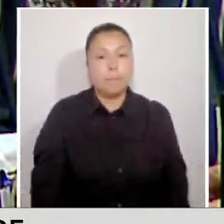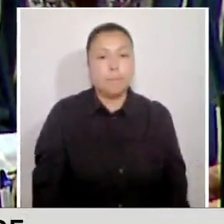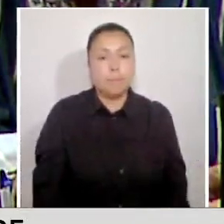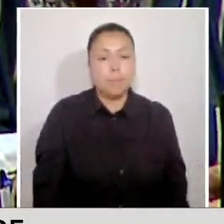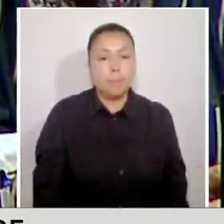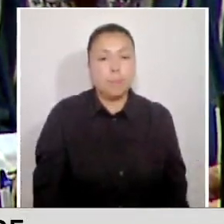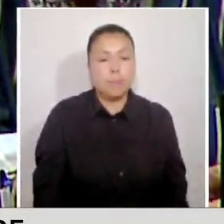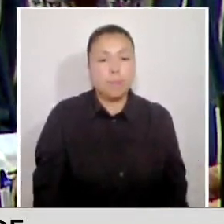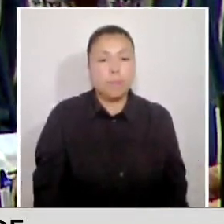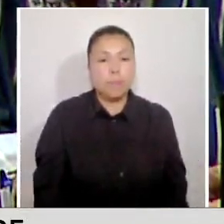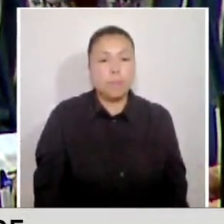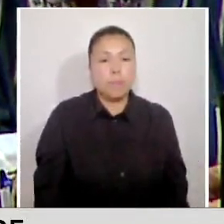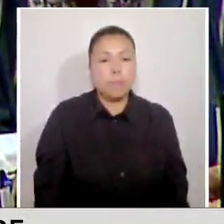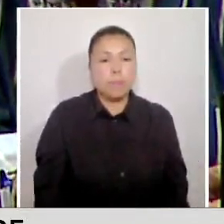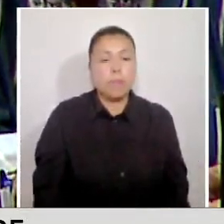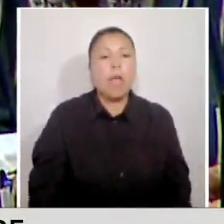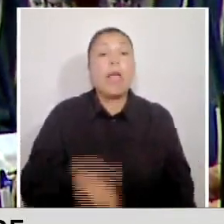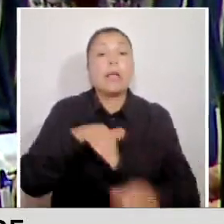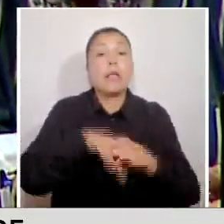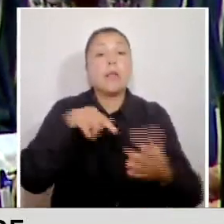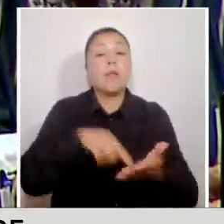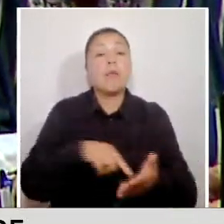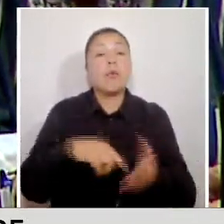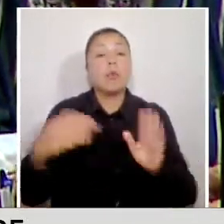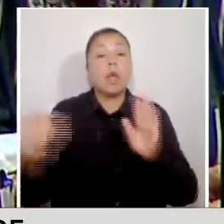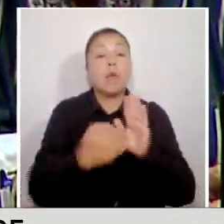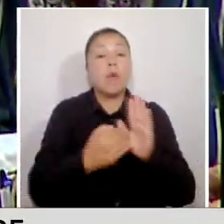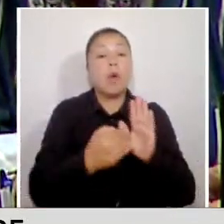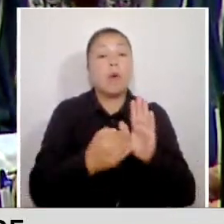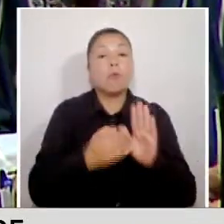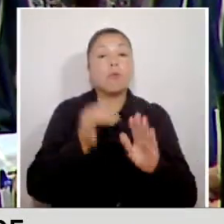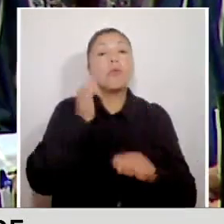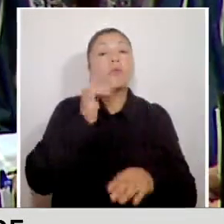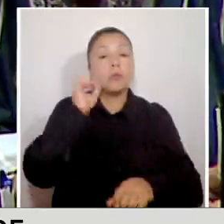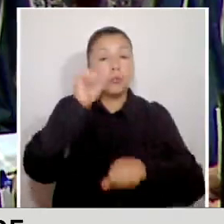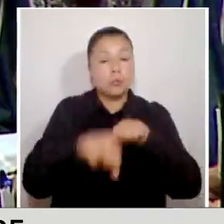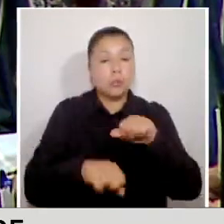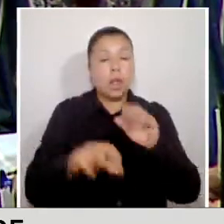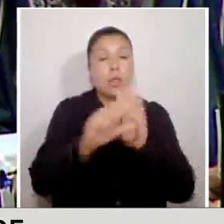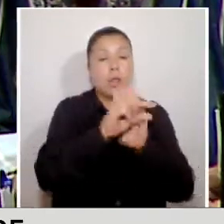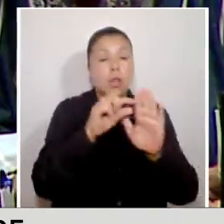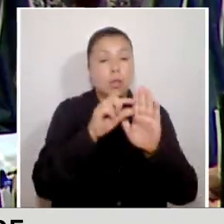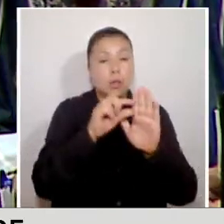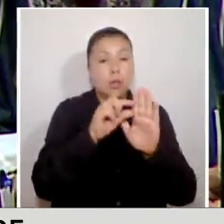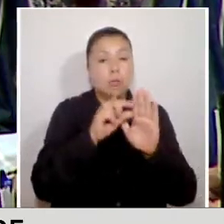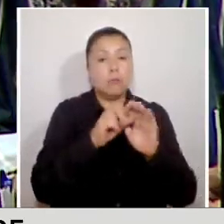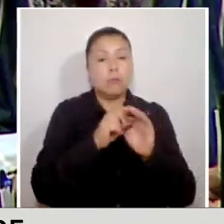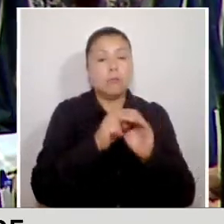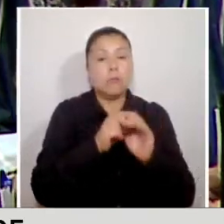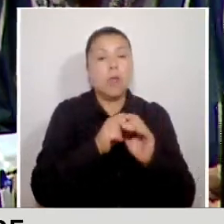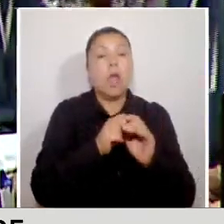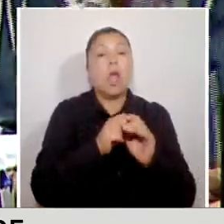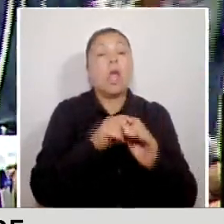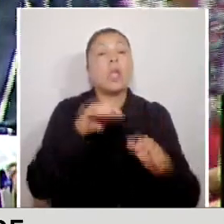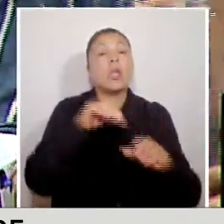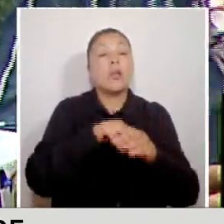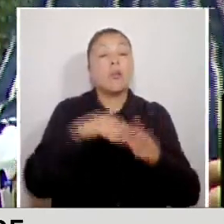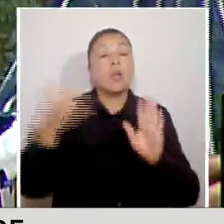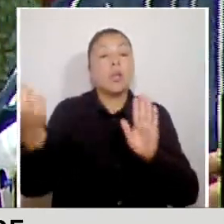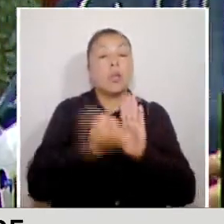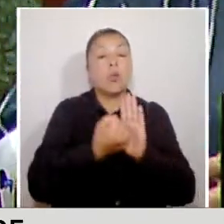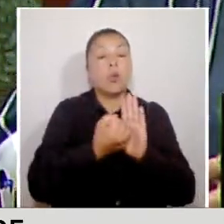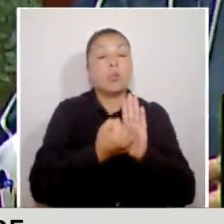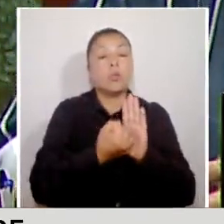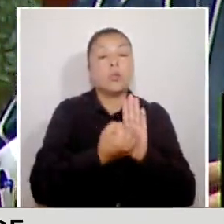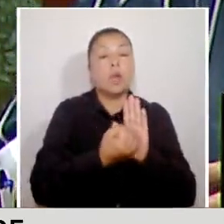quienes votan a favor lo hacen por la admisibilidad de la indicación quienes votan en contra lo hacen por